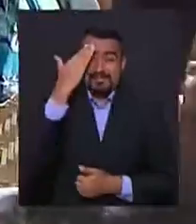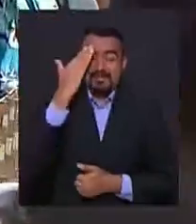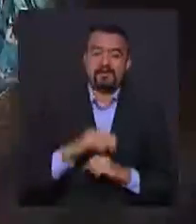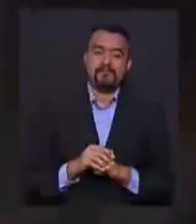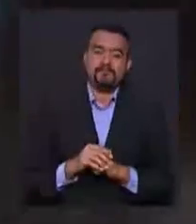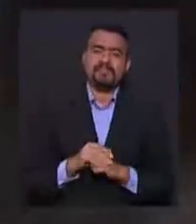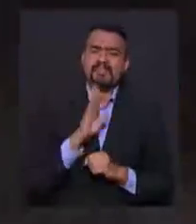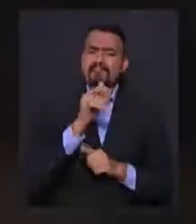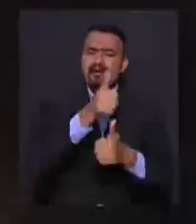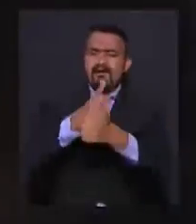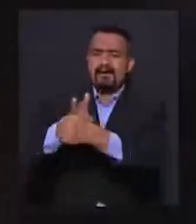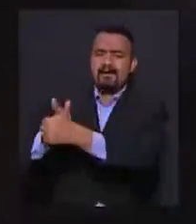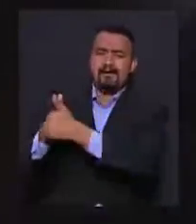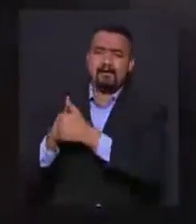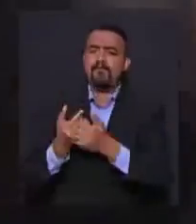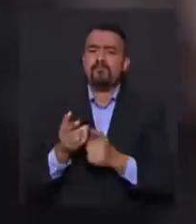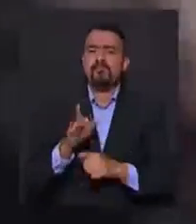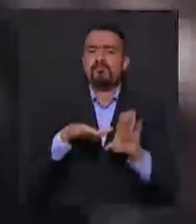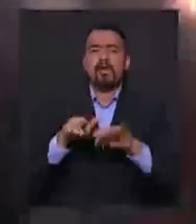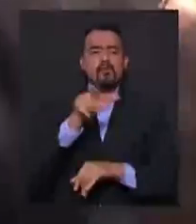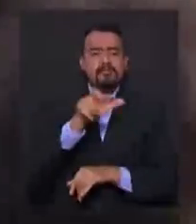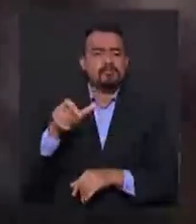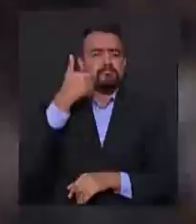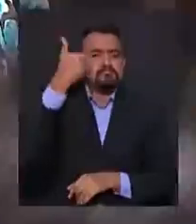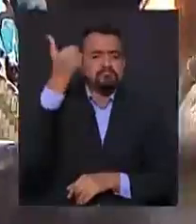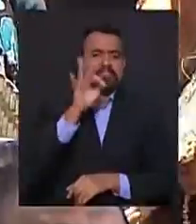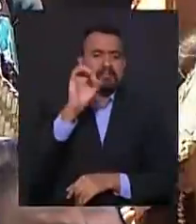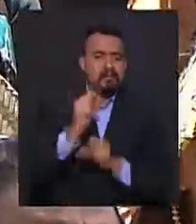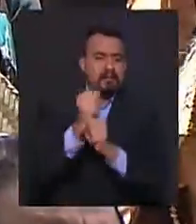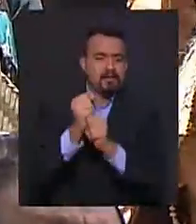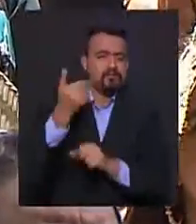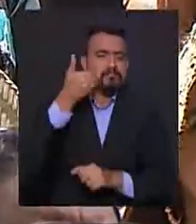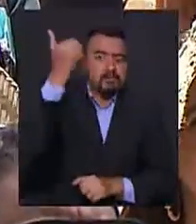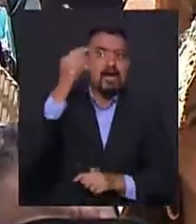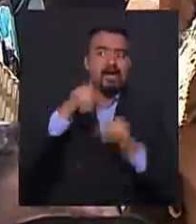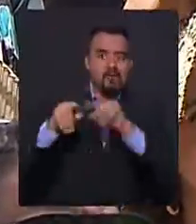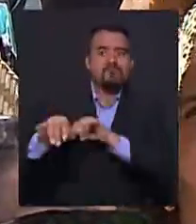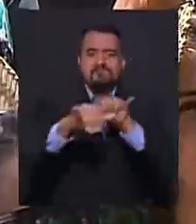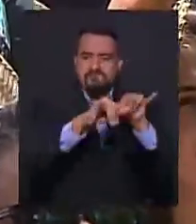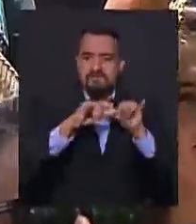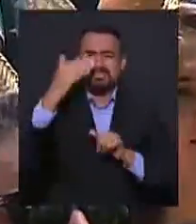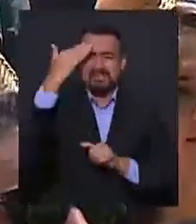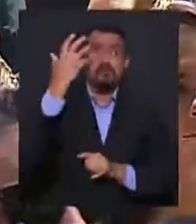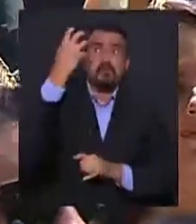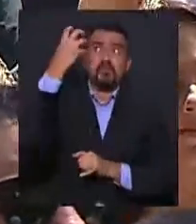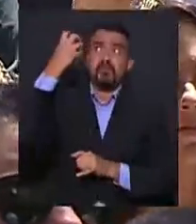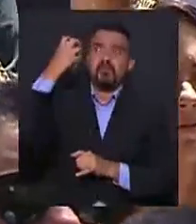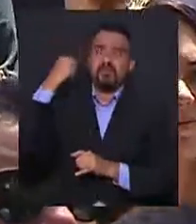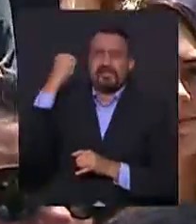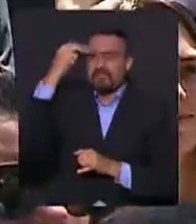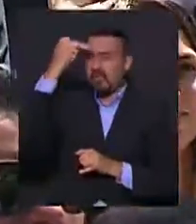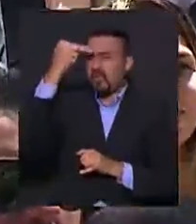época, todos los mayores de 30 años, compartimos un vínculo especial. Todos nosotros,